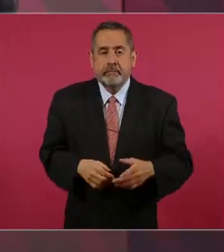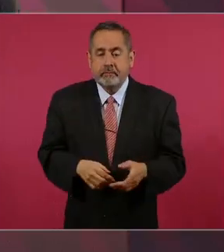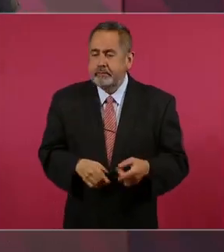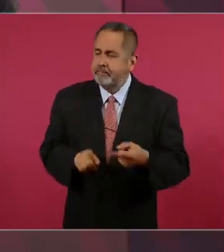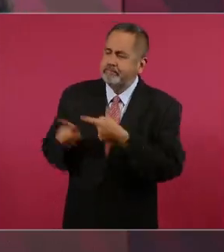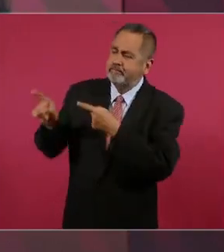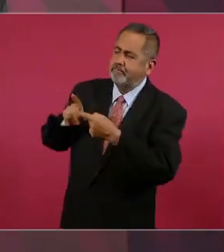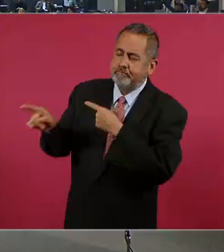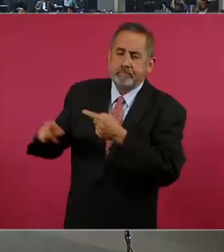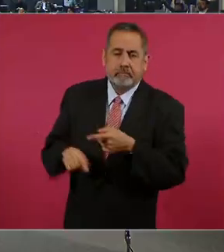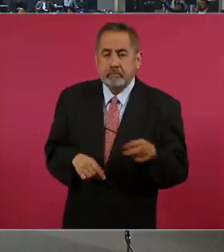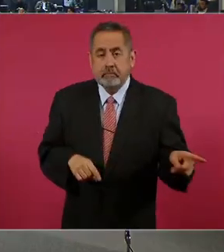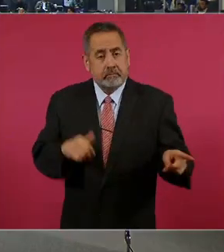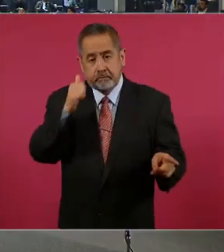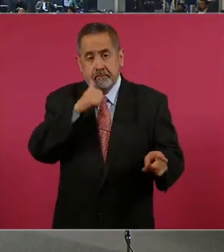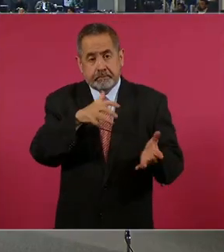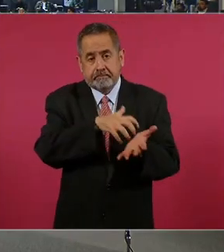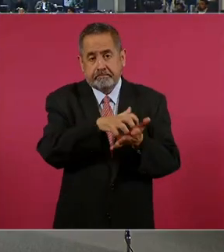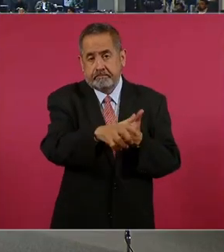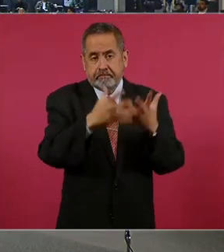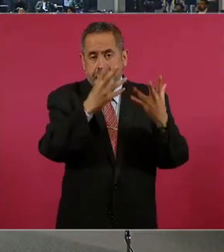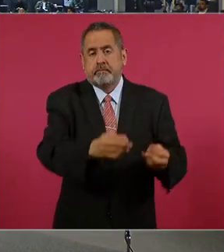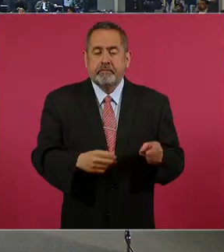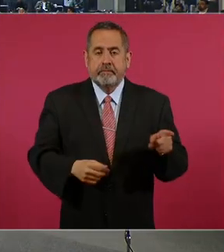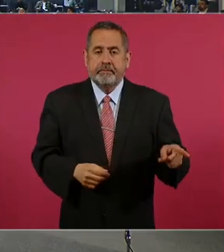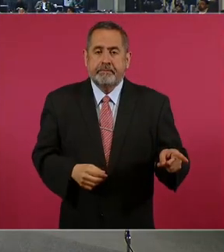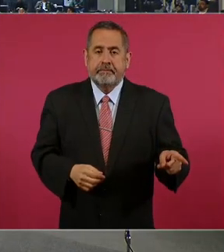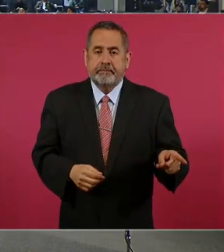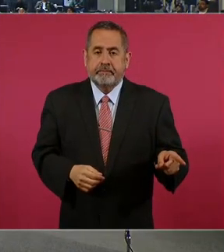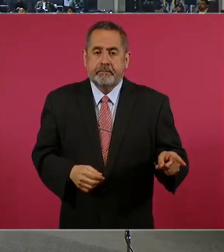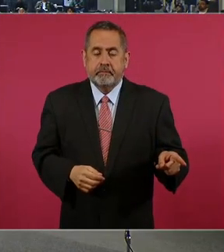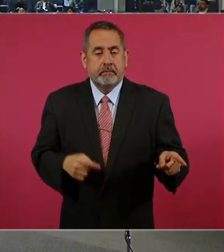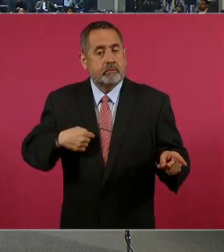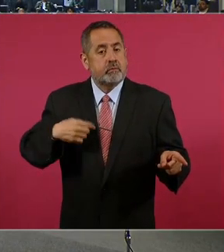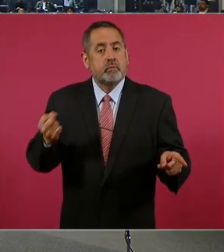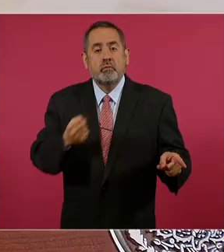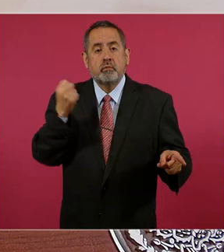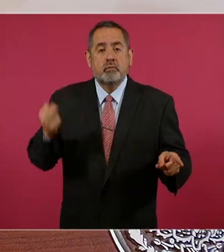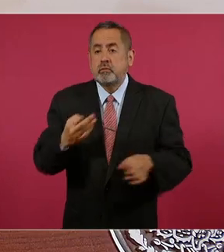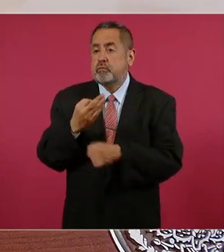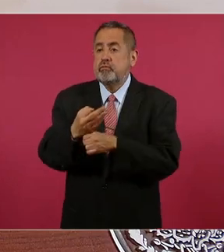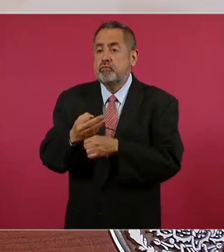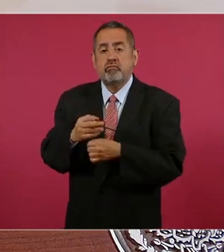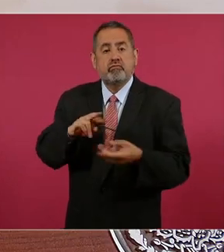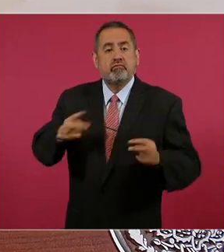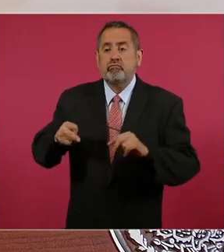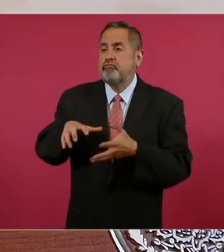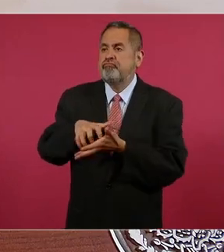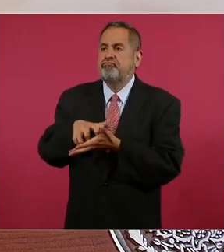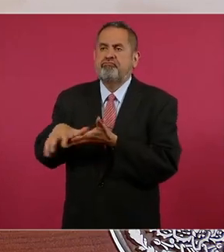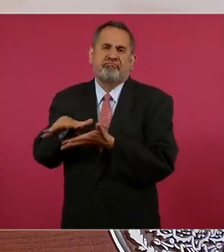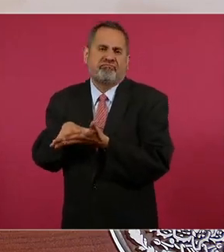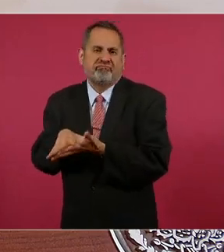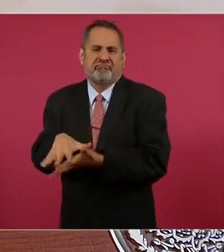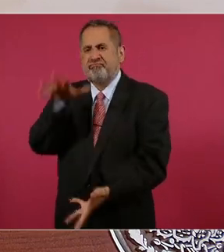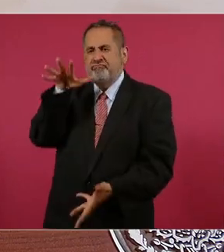han sido bastantes afortunadamente ahora son más